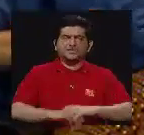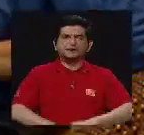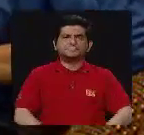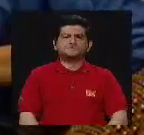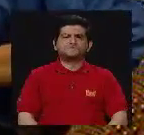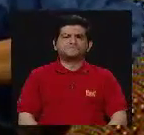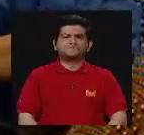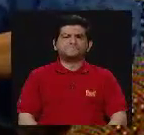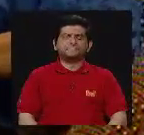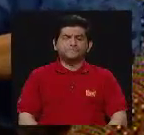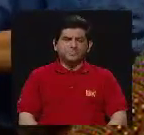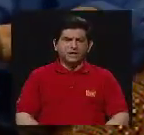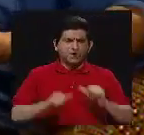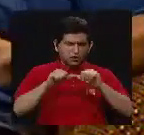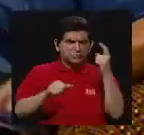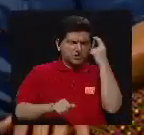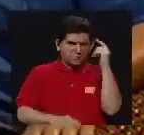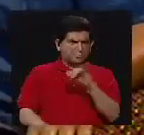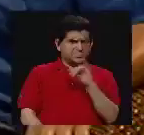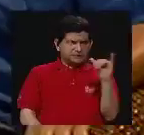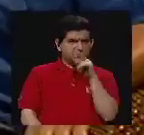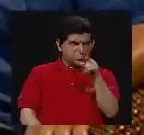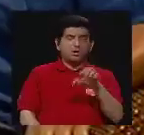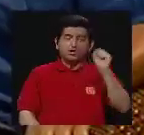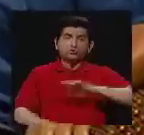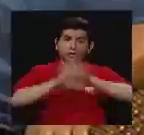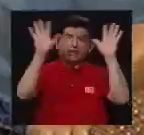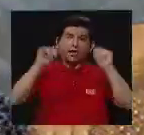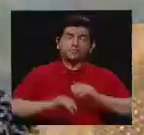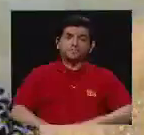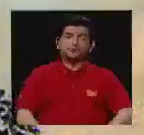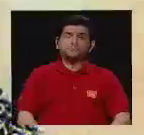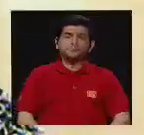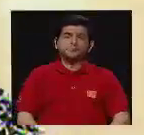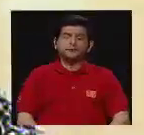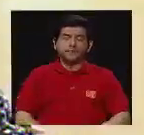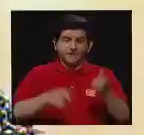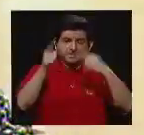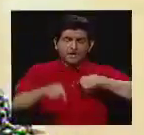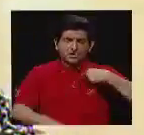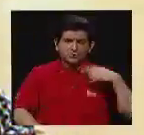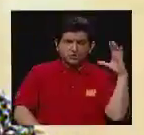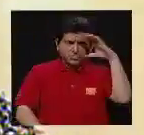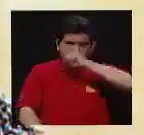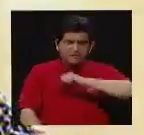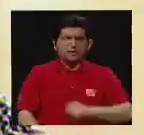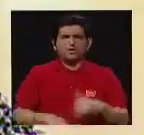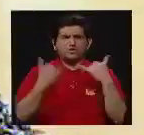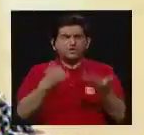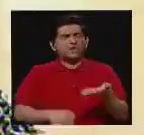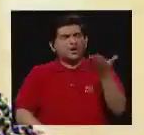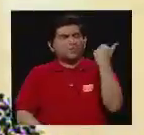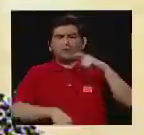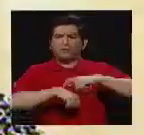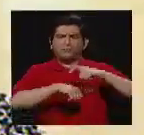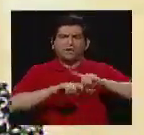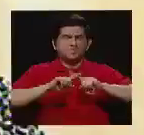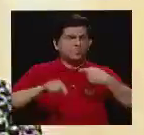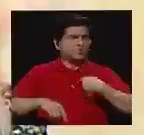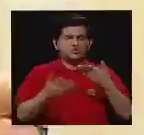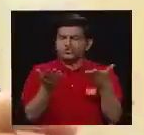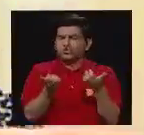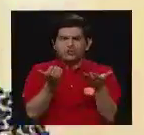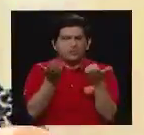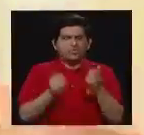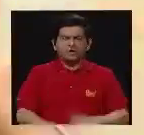etc. ¿Seguís pensando de esta manera? Sí, claro. ¿Sí? Sí, de hecho yo me di cuenta hace ya mucho tiempo, pero